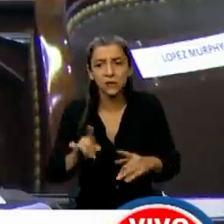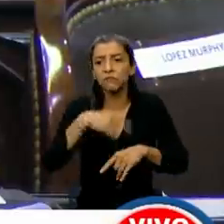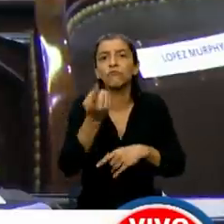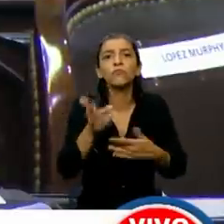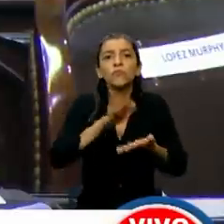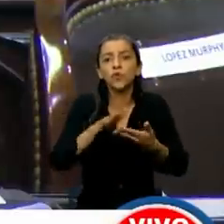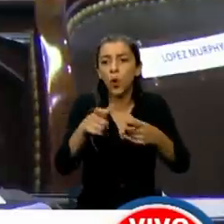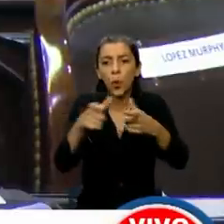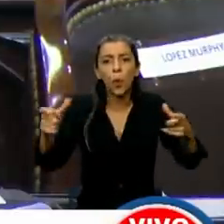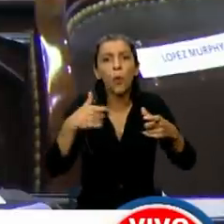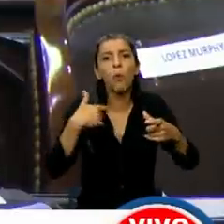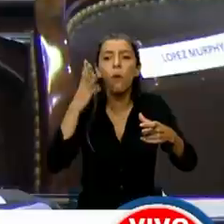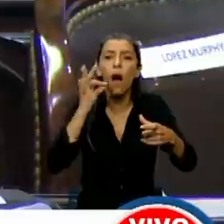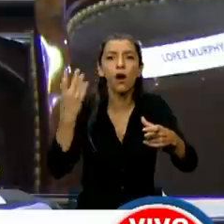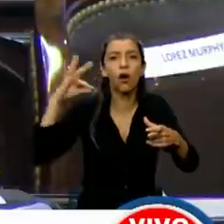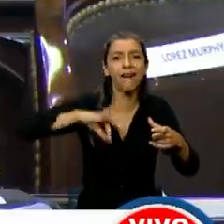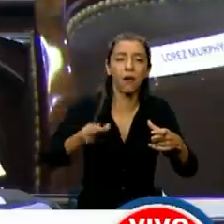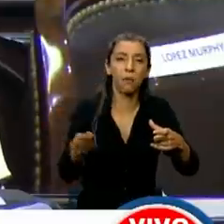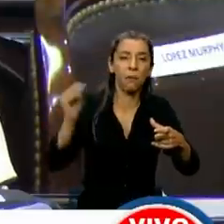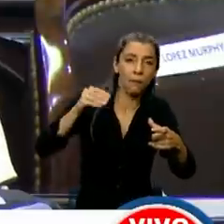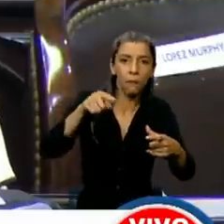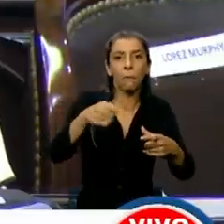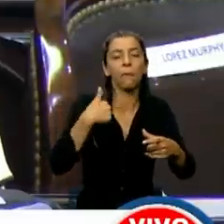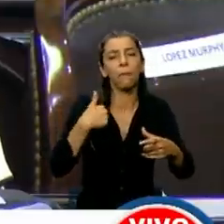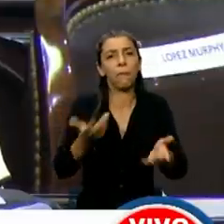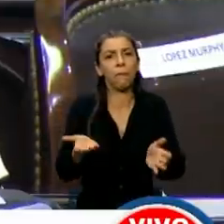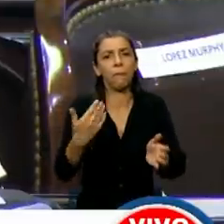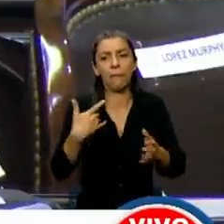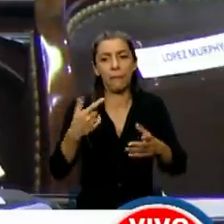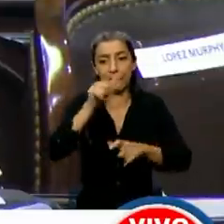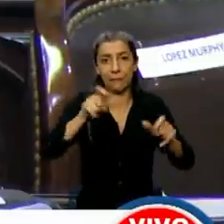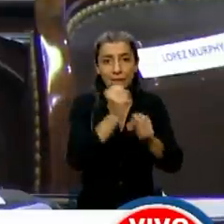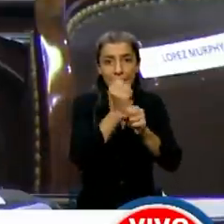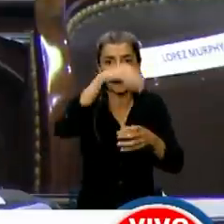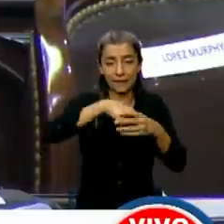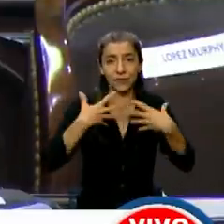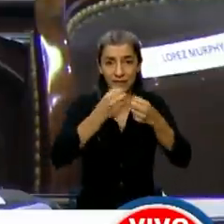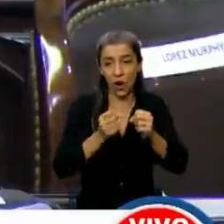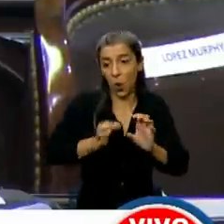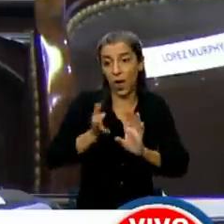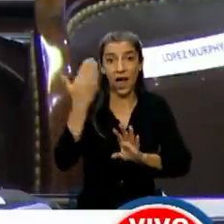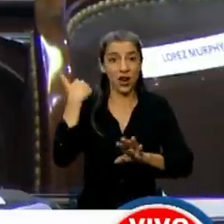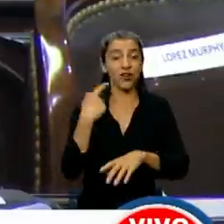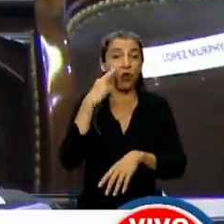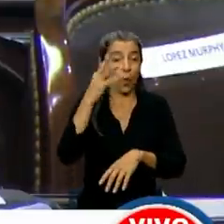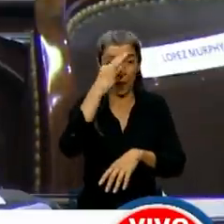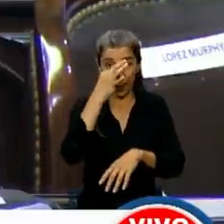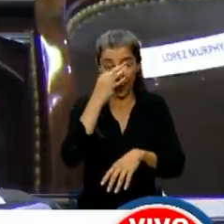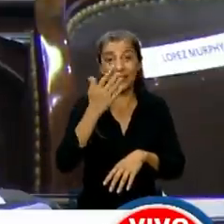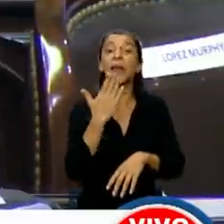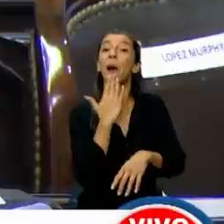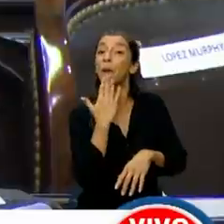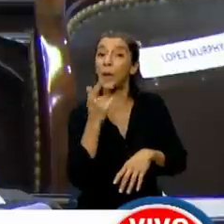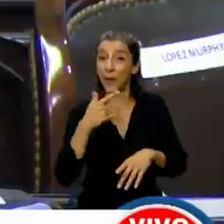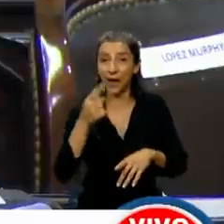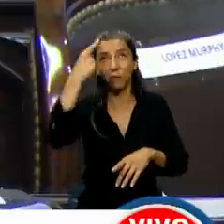para el personal de salud que se fijó en abril del 2020 y quiero un aumento y se pagó a casi 600